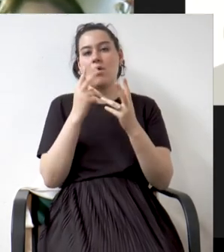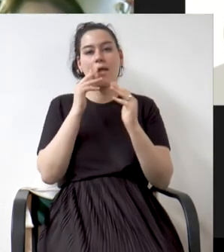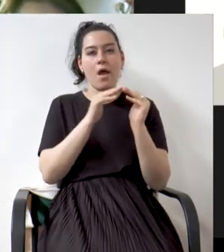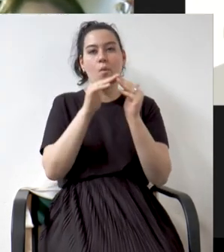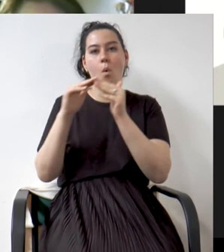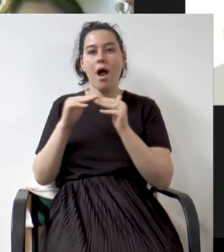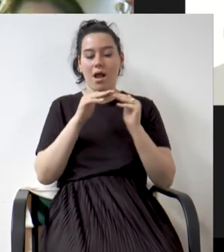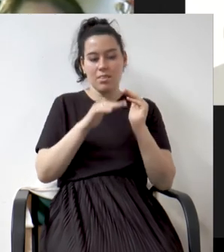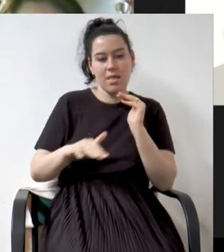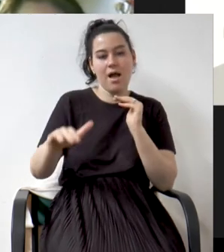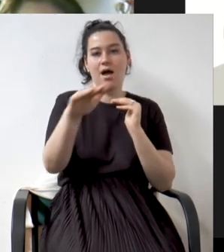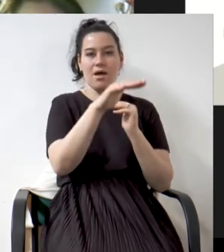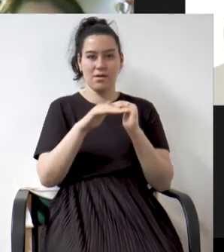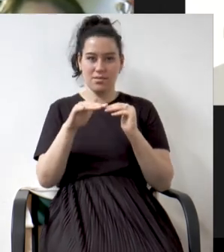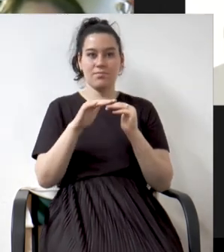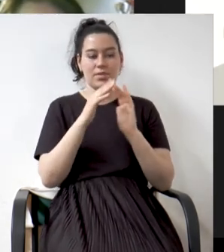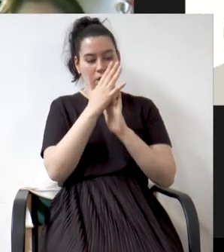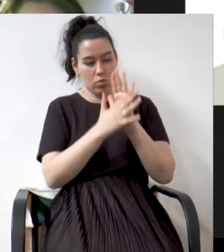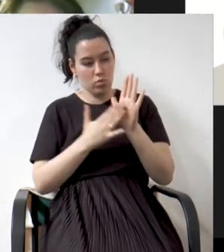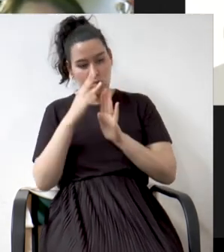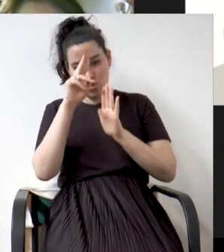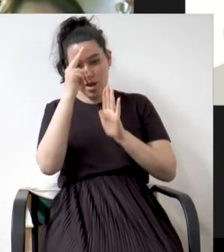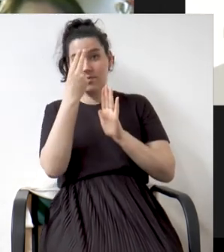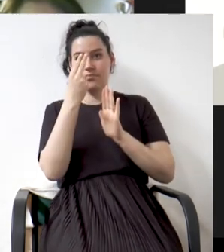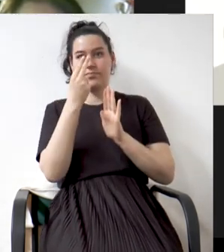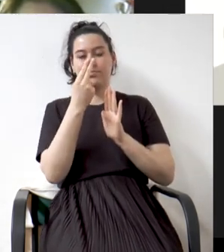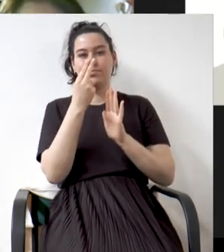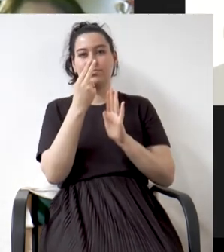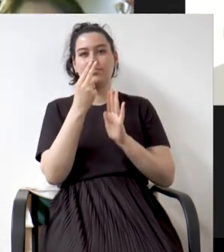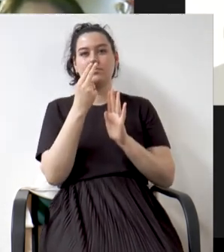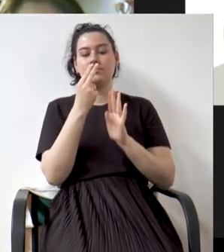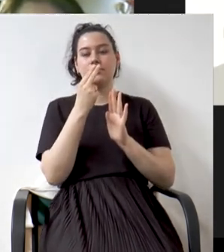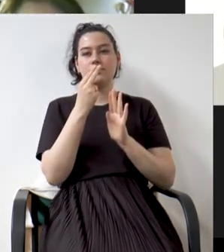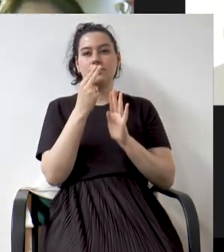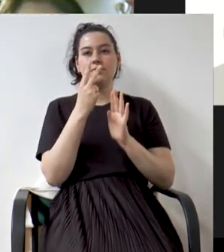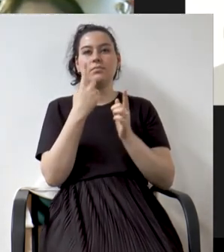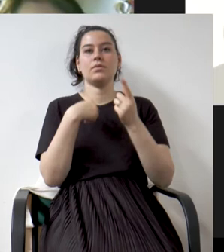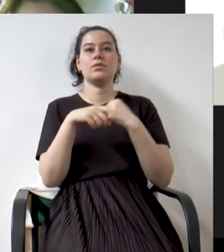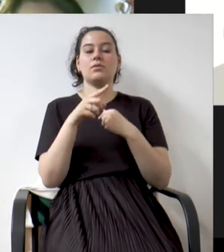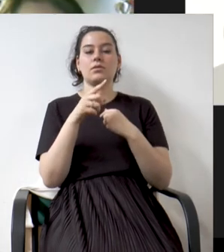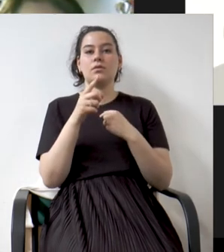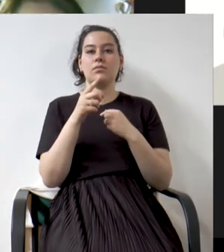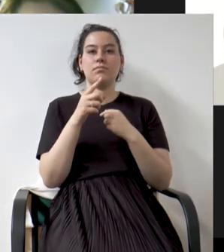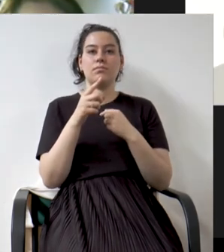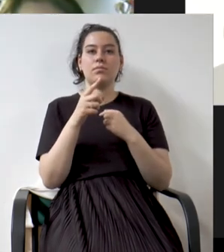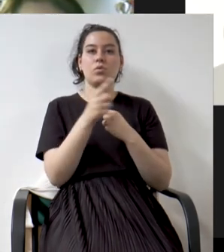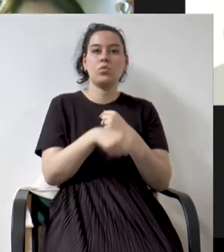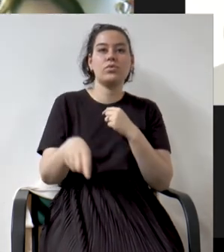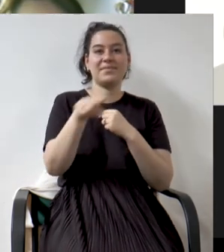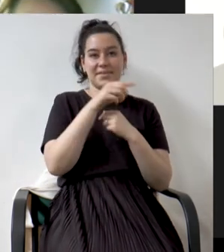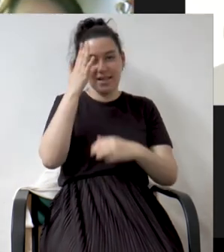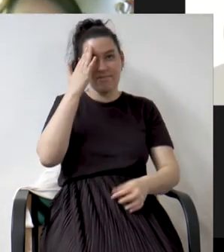con el resto de sus pares en el territorio y a nivel nacional con la universidad. O sea, ¿por qué digo esto? Porque ustedes saben